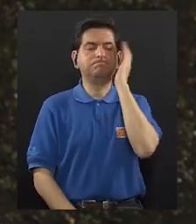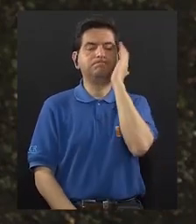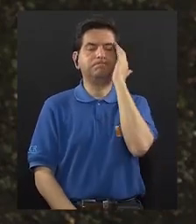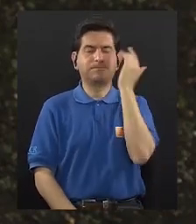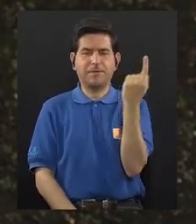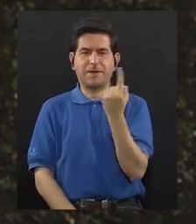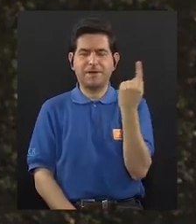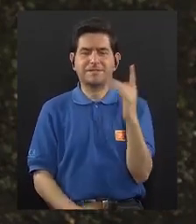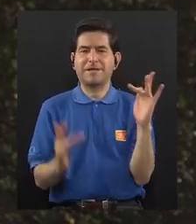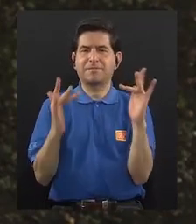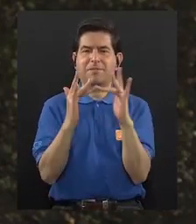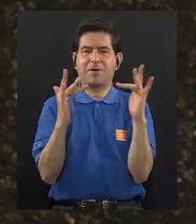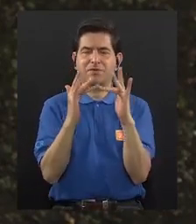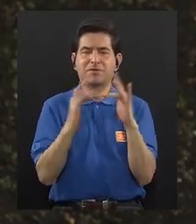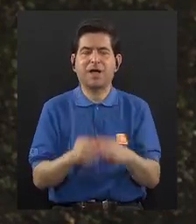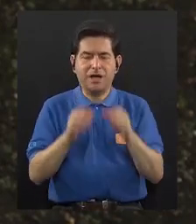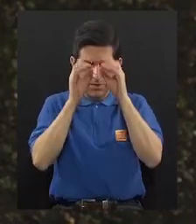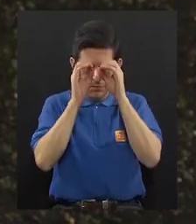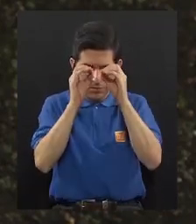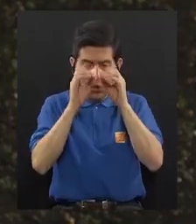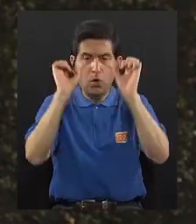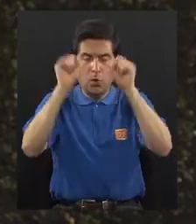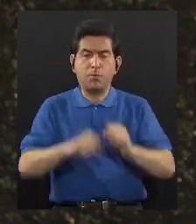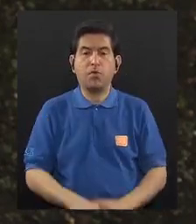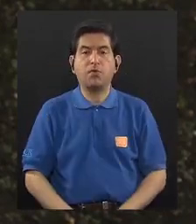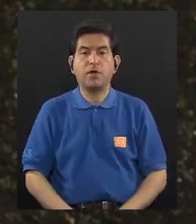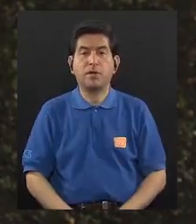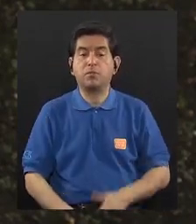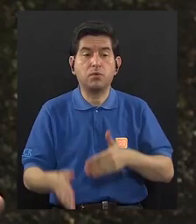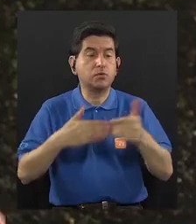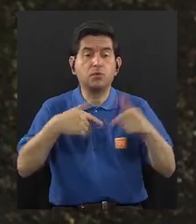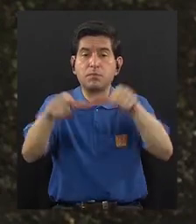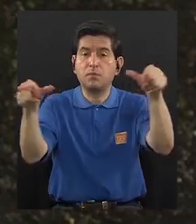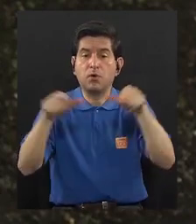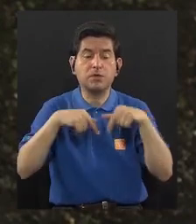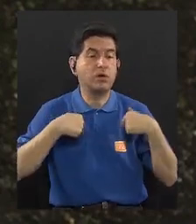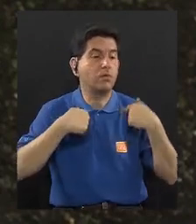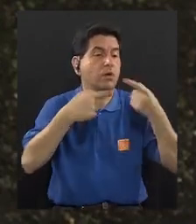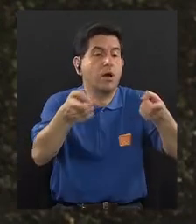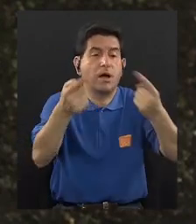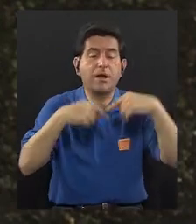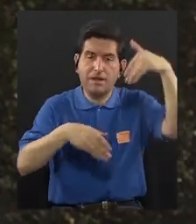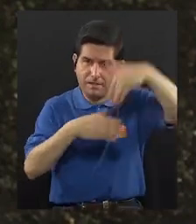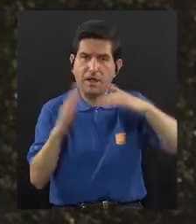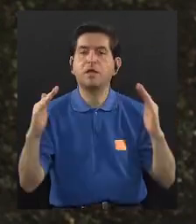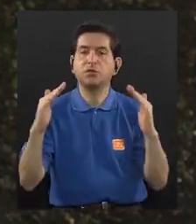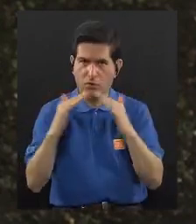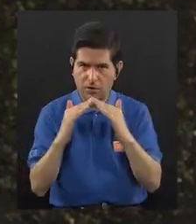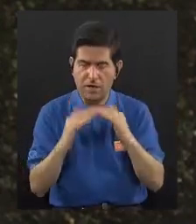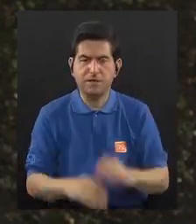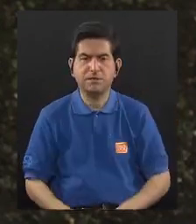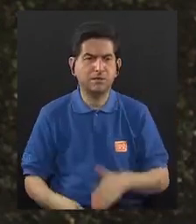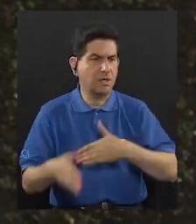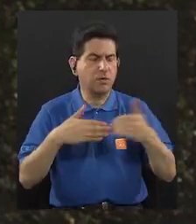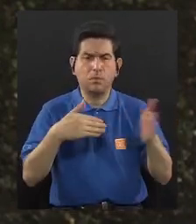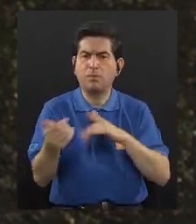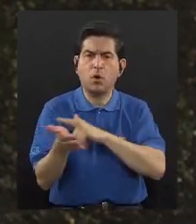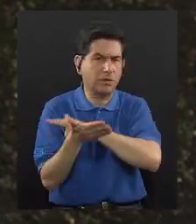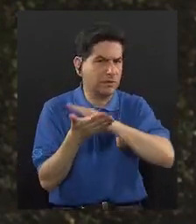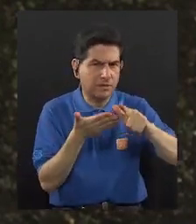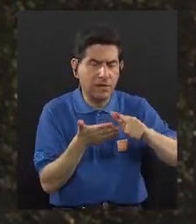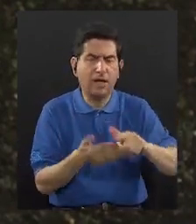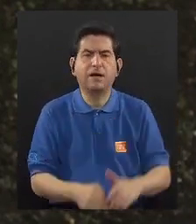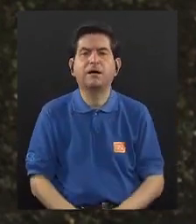de que continuamente vamos a estar en contacto con microorganismos de que los podemos acarrear de cualquier lugar aún dentro de la casa y aunque la mantengamos